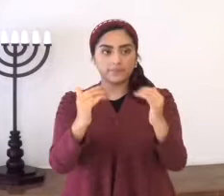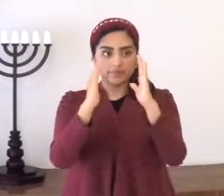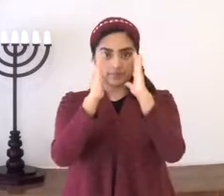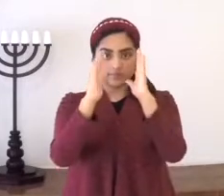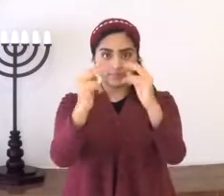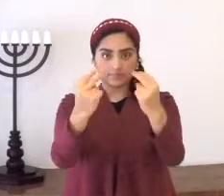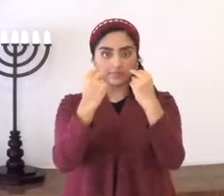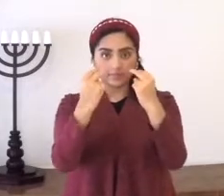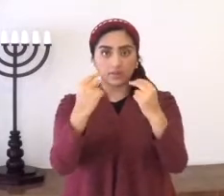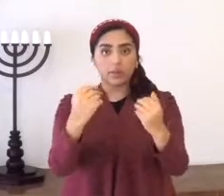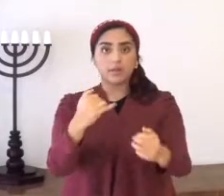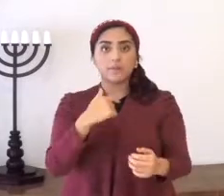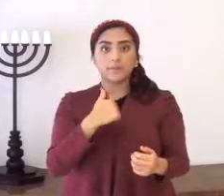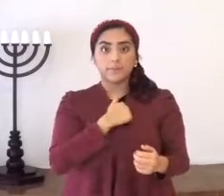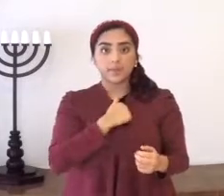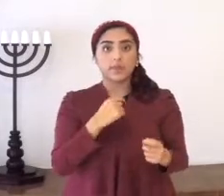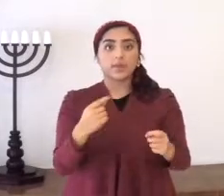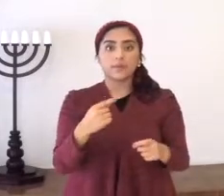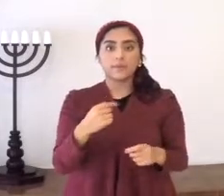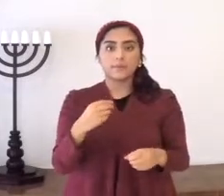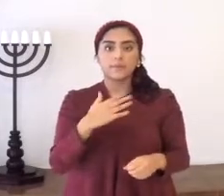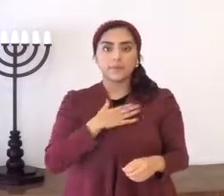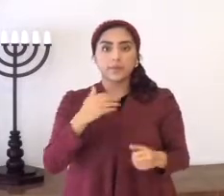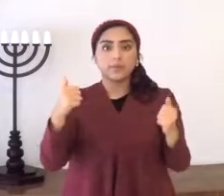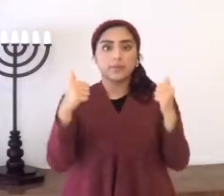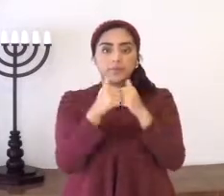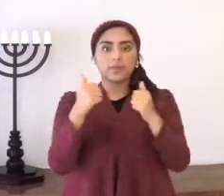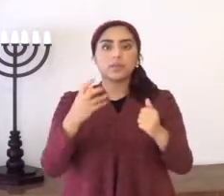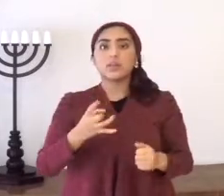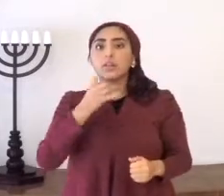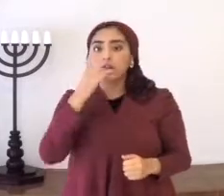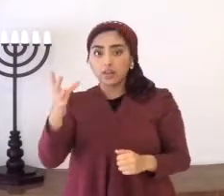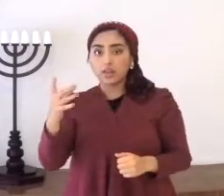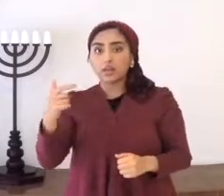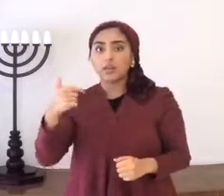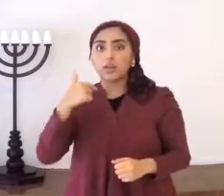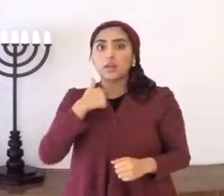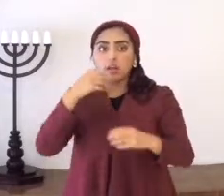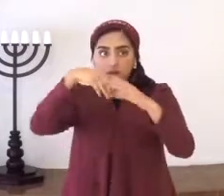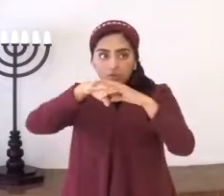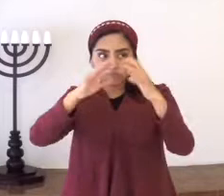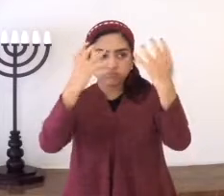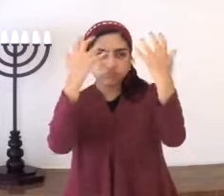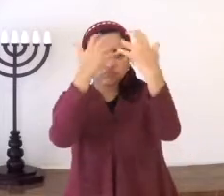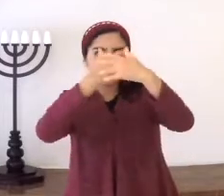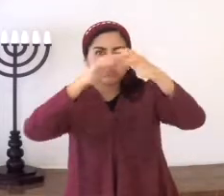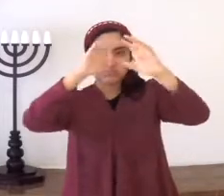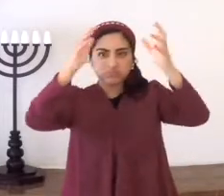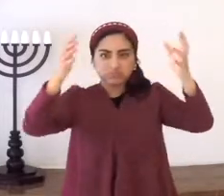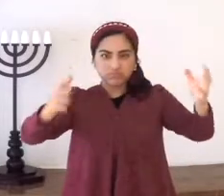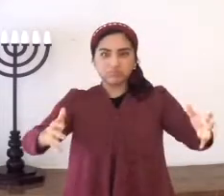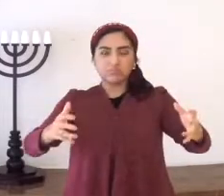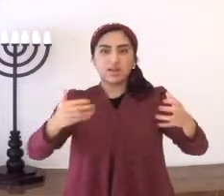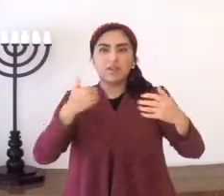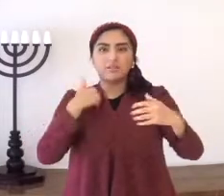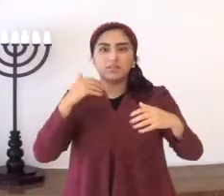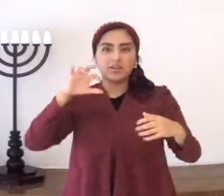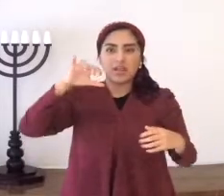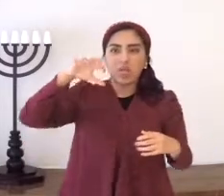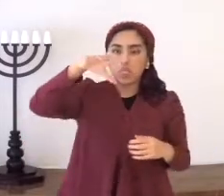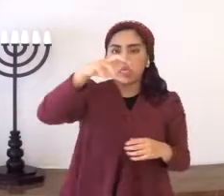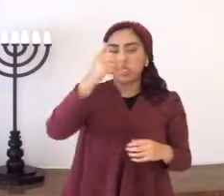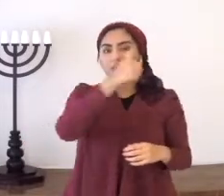A ver, ahora pongan atención acá. Yo con esta lámpara, si entro a una cueva donde esté lleno de telarañas y